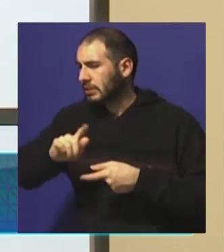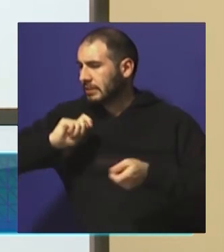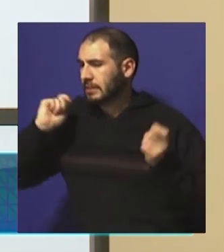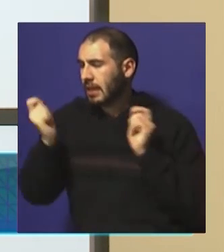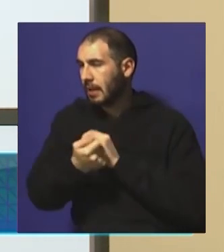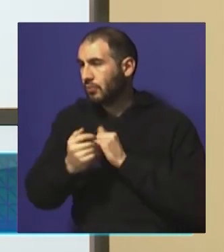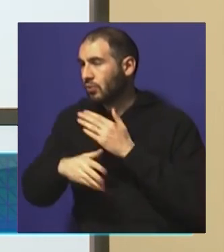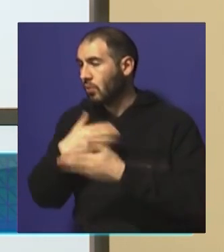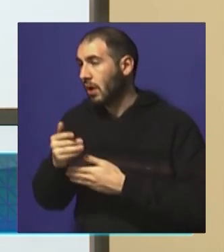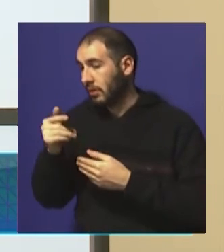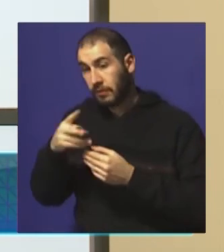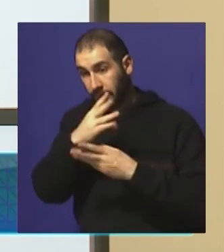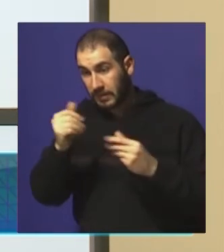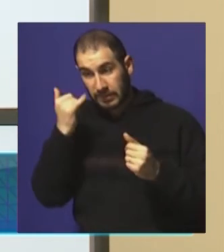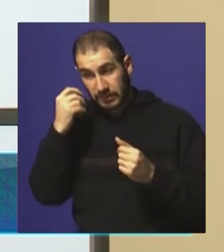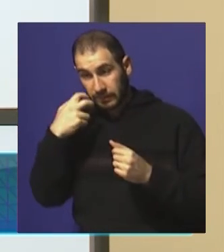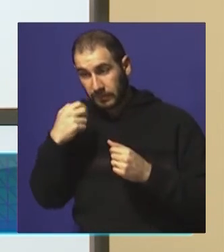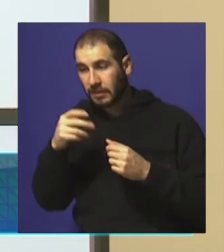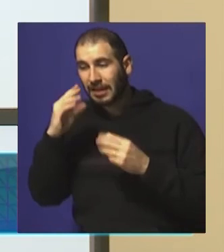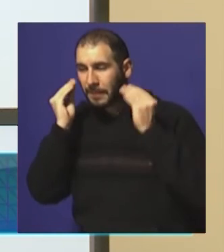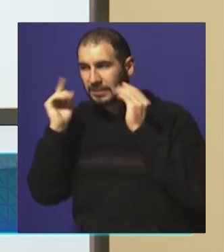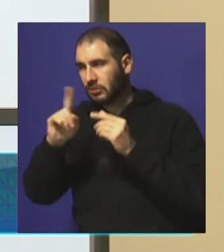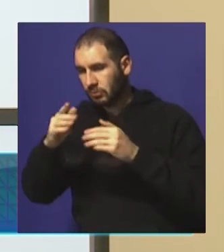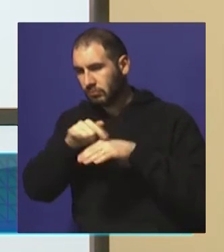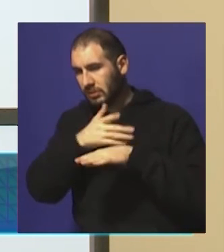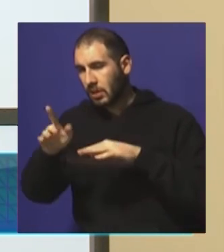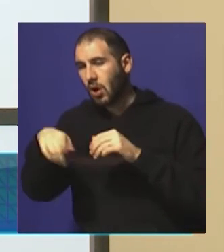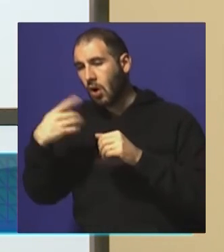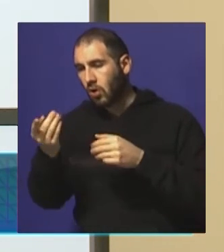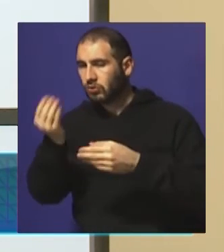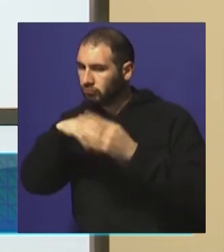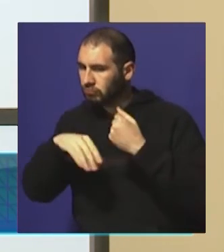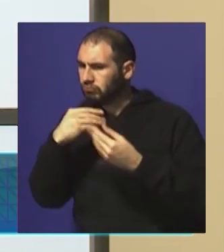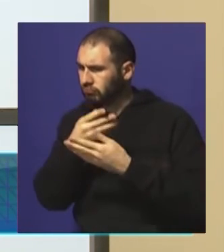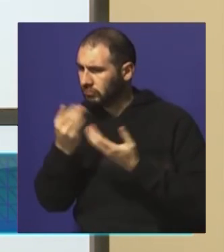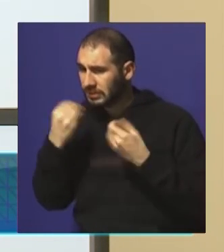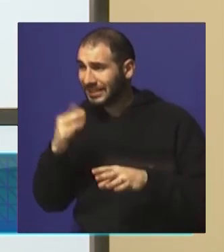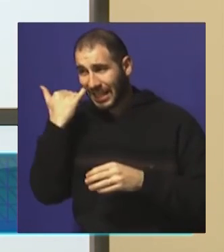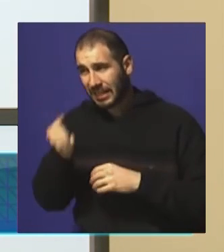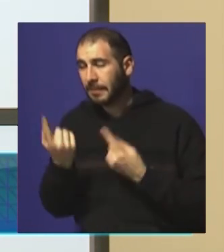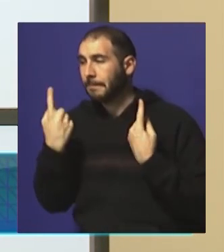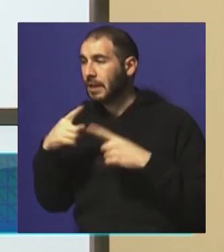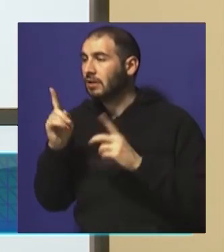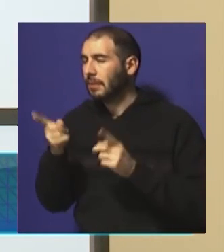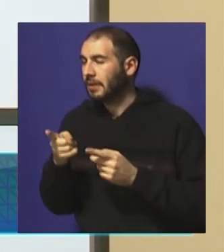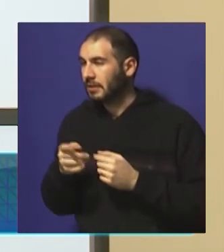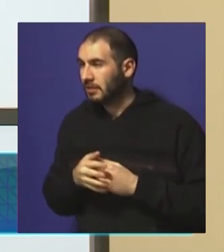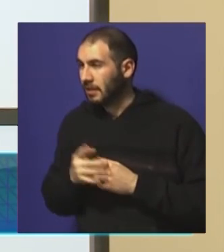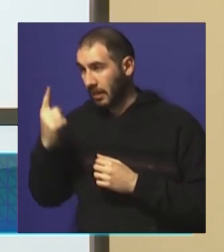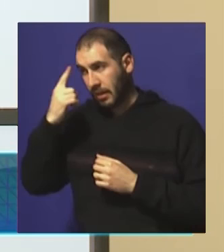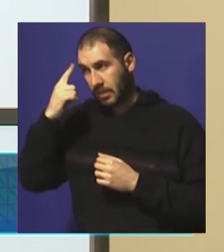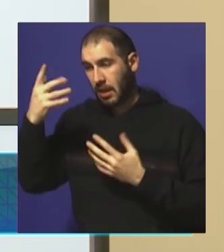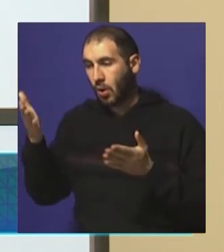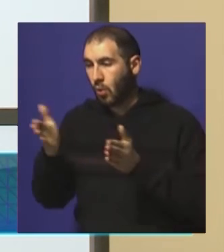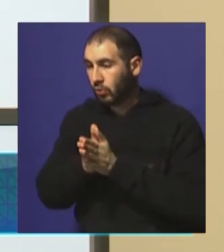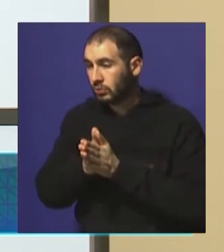jugadores que han cumplido un ciclo, no Leo, si otros grandes referentes, pero también asociar la idea de